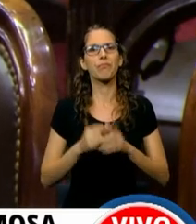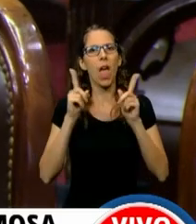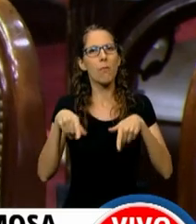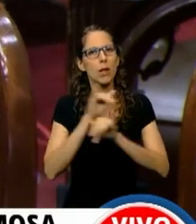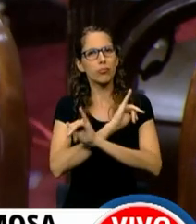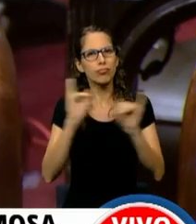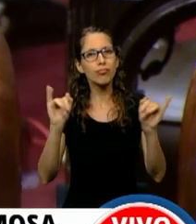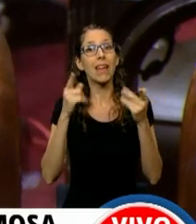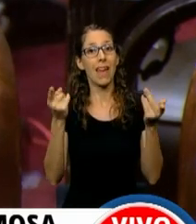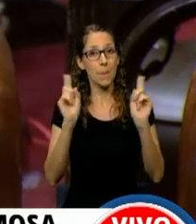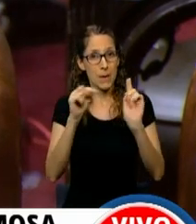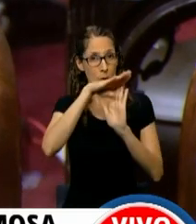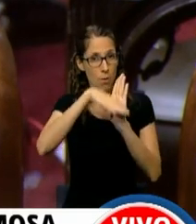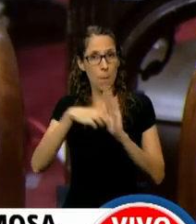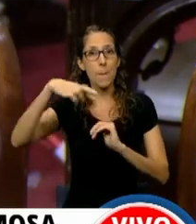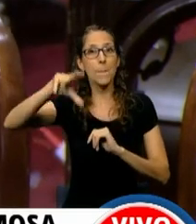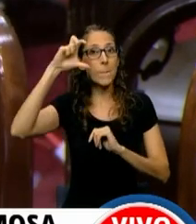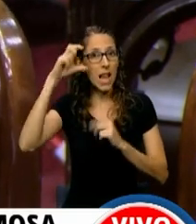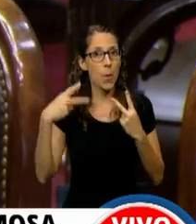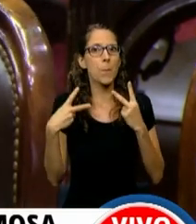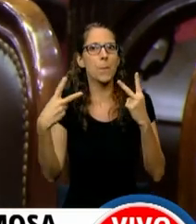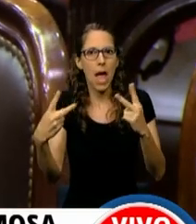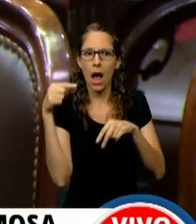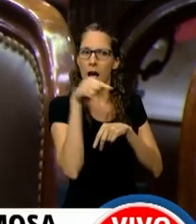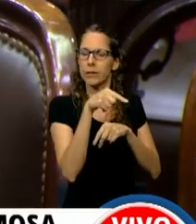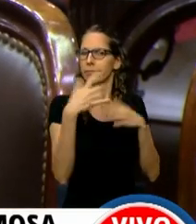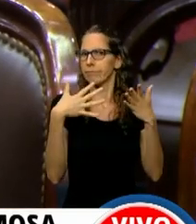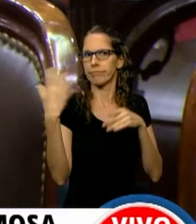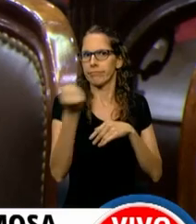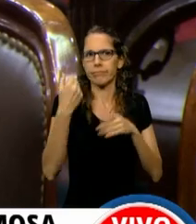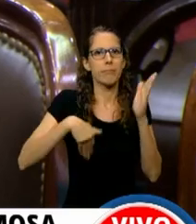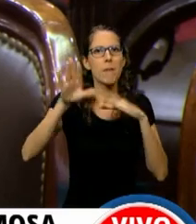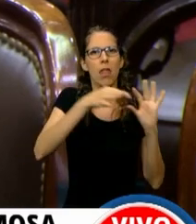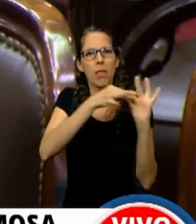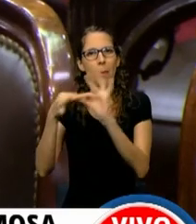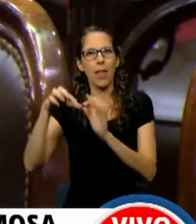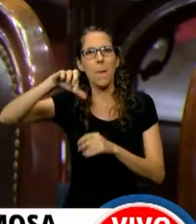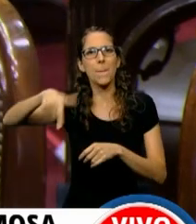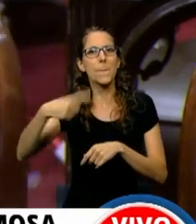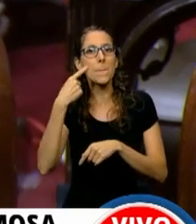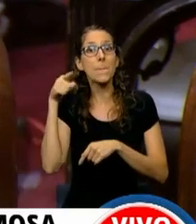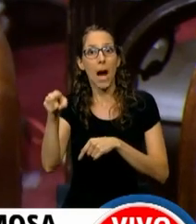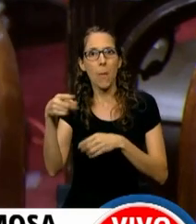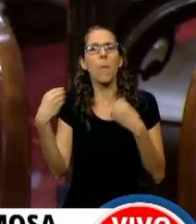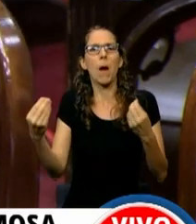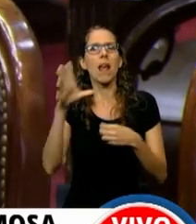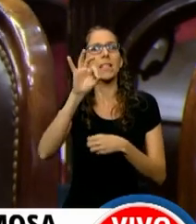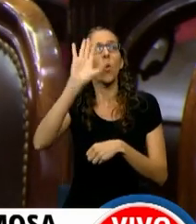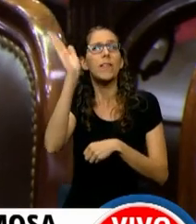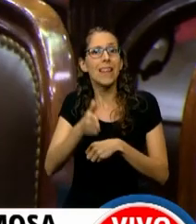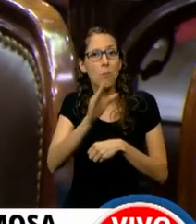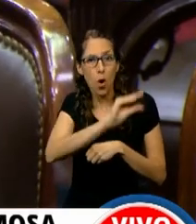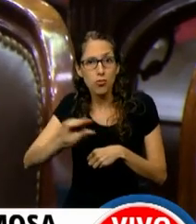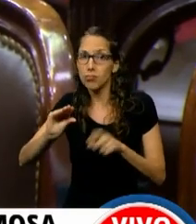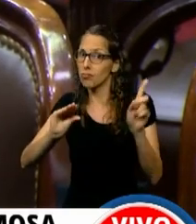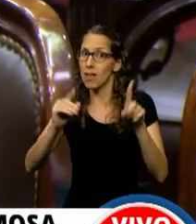que el programa Previaje ha tenido una sensibilidad especial a través del PAMI, que no solo le devolvió el 50%, sino